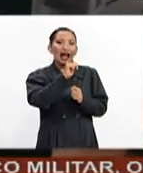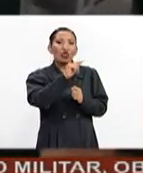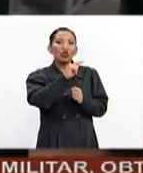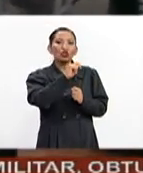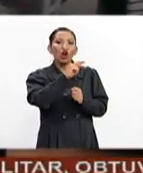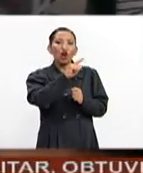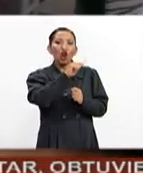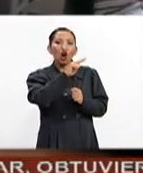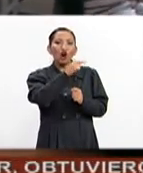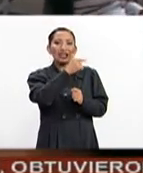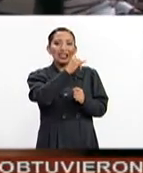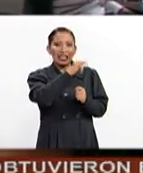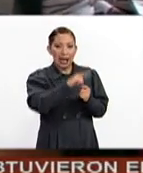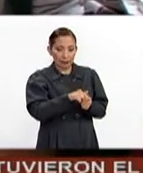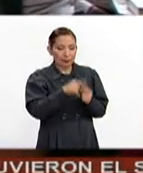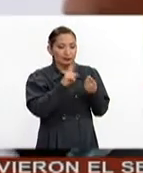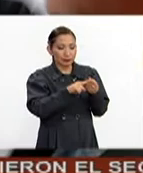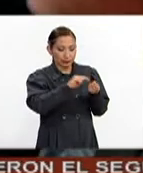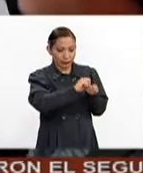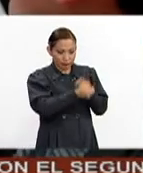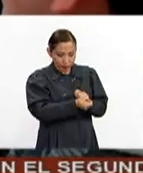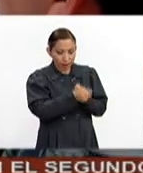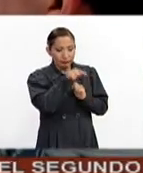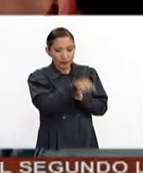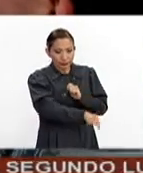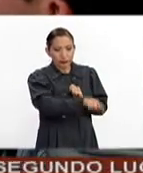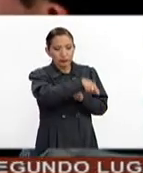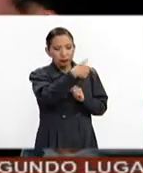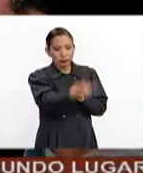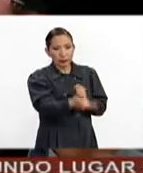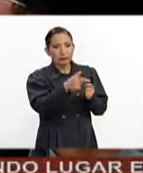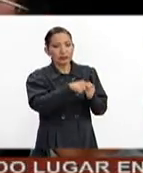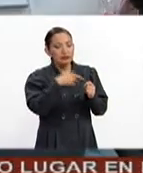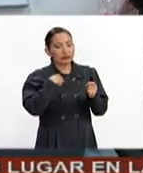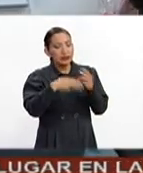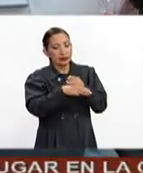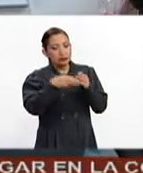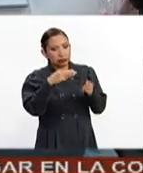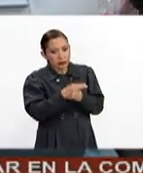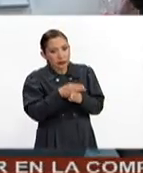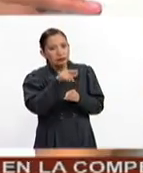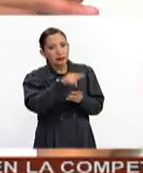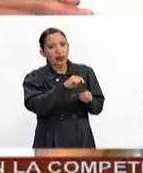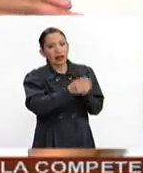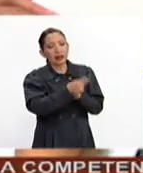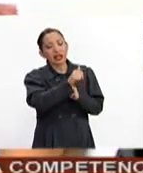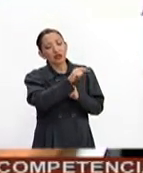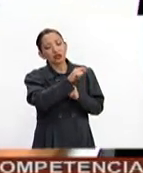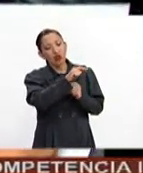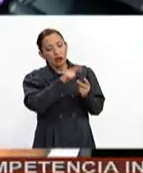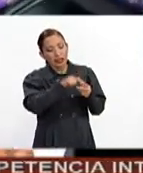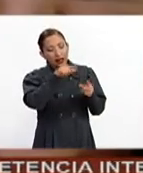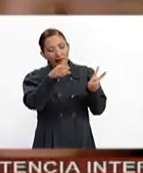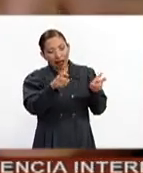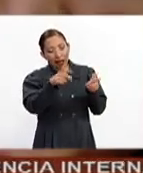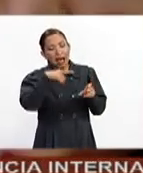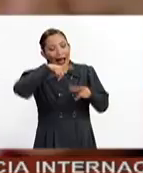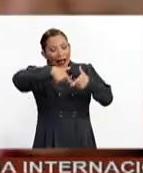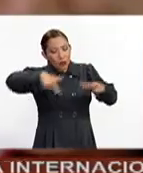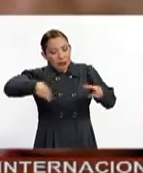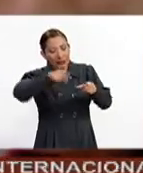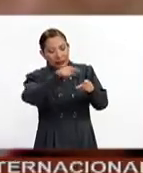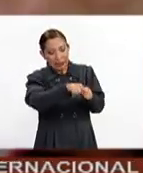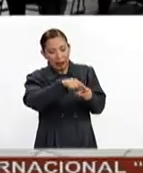el estudio de la traducción, digamos, la traductología sería esto, tienen materias de traducción y traductología, tienen materias de